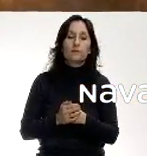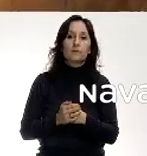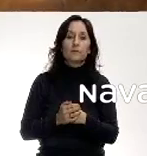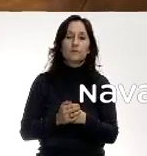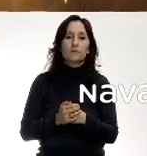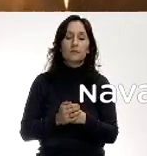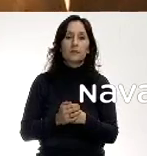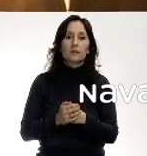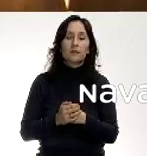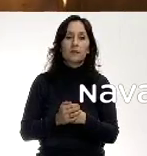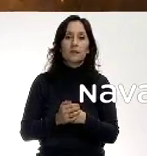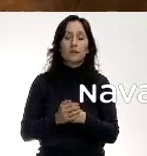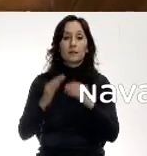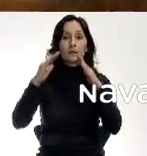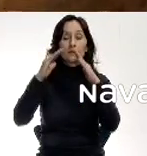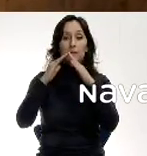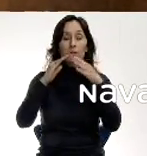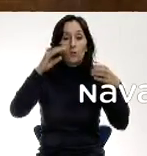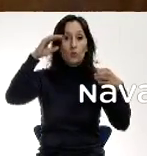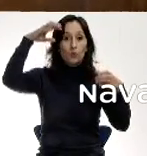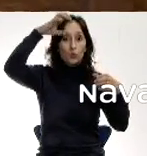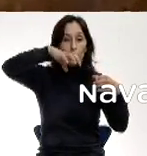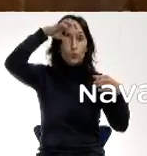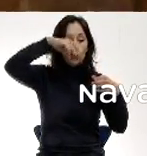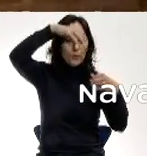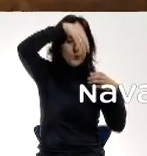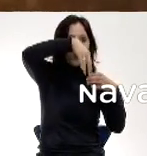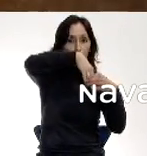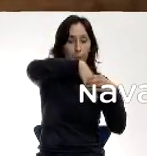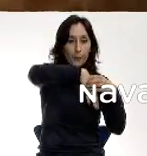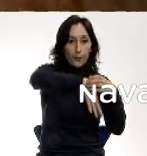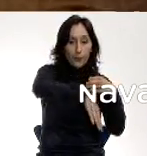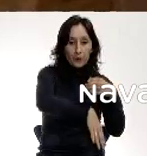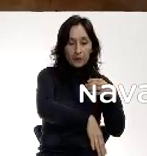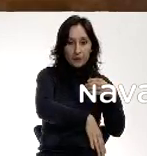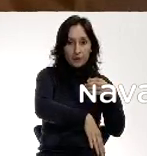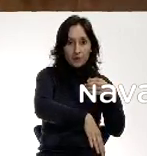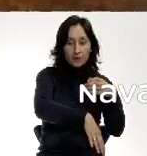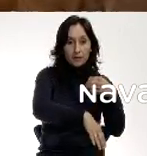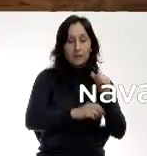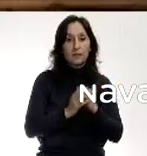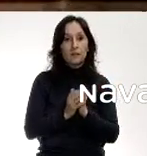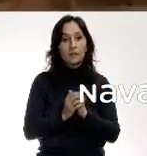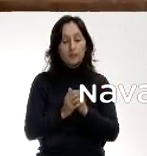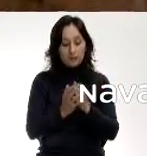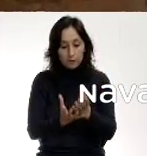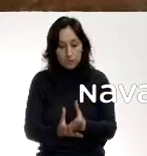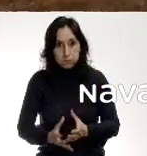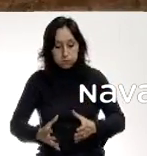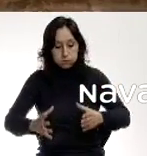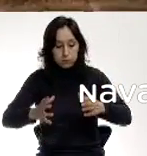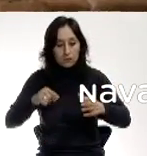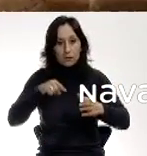agua que caía de lluvia, que a través de la columna hueca se introduce en el interior de la iglesia en un depósito que se llama